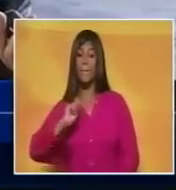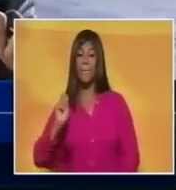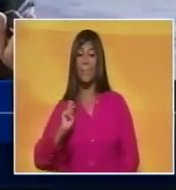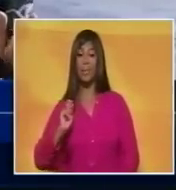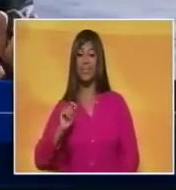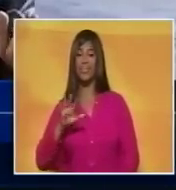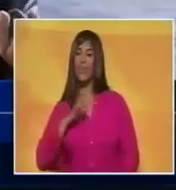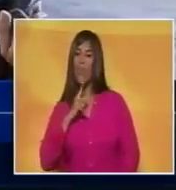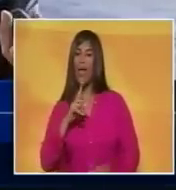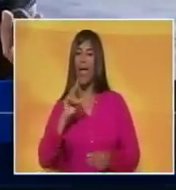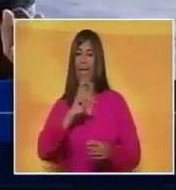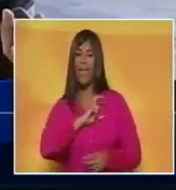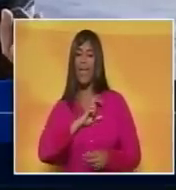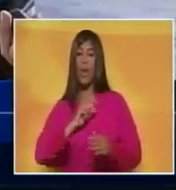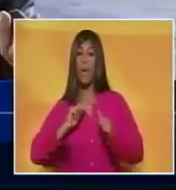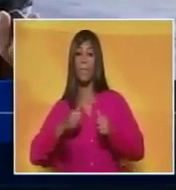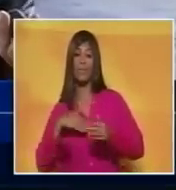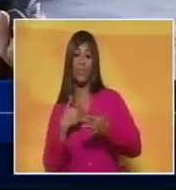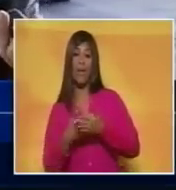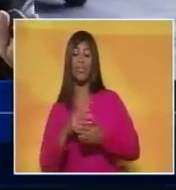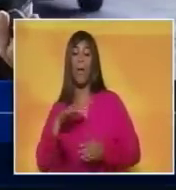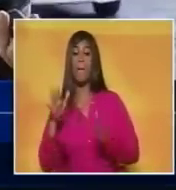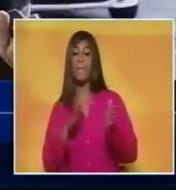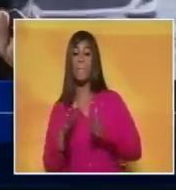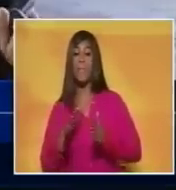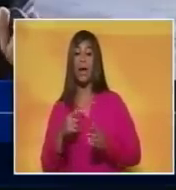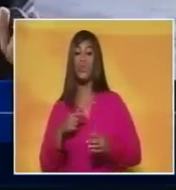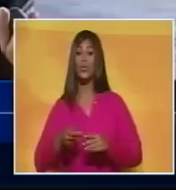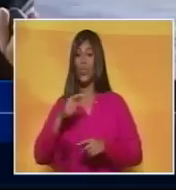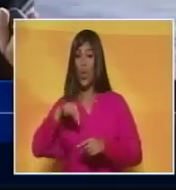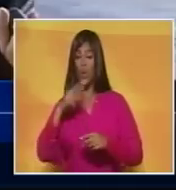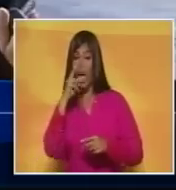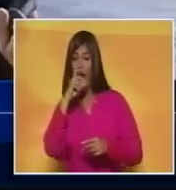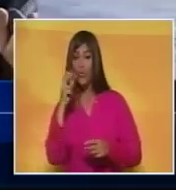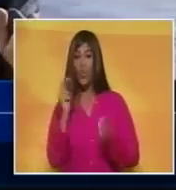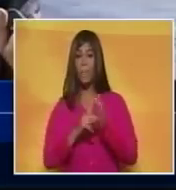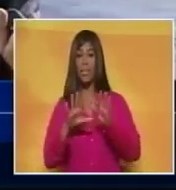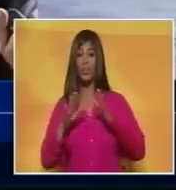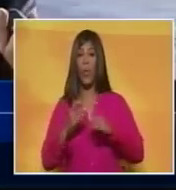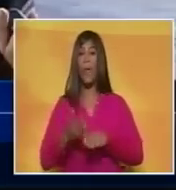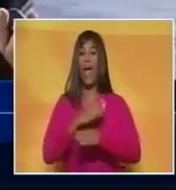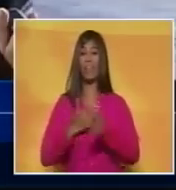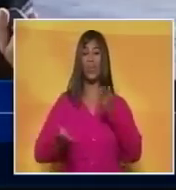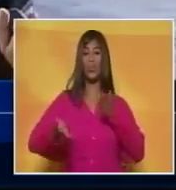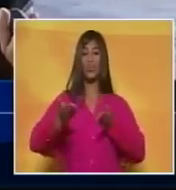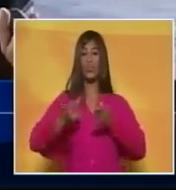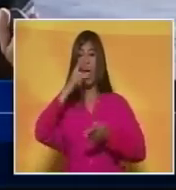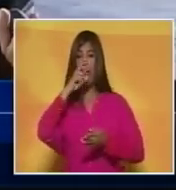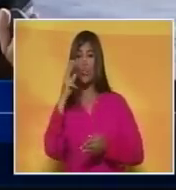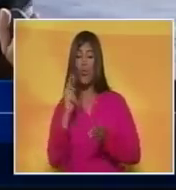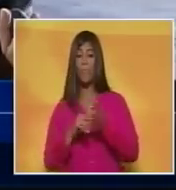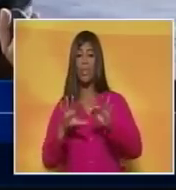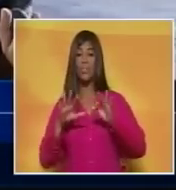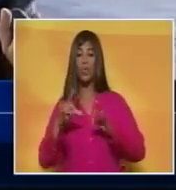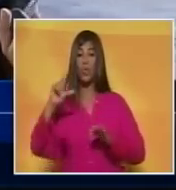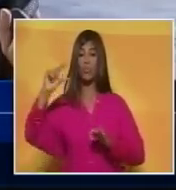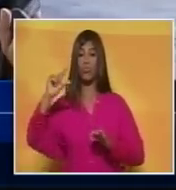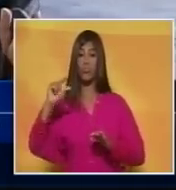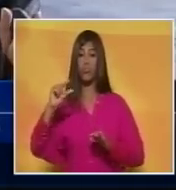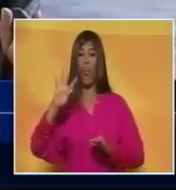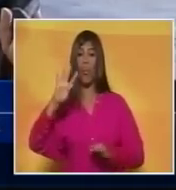2019, comparado con el primer trimestre del año del 2018, se ha distribuido menos un 41% de